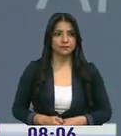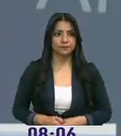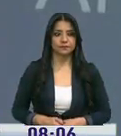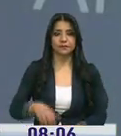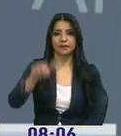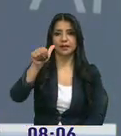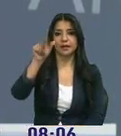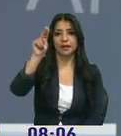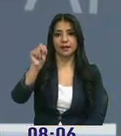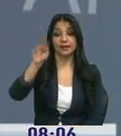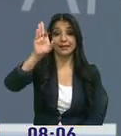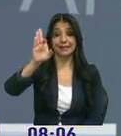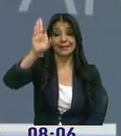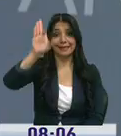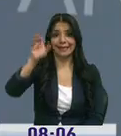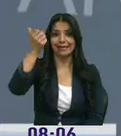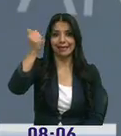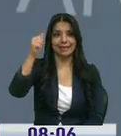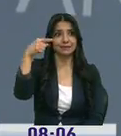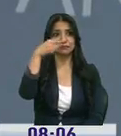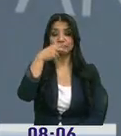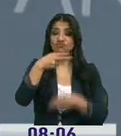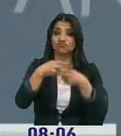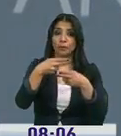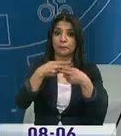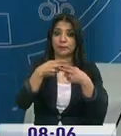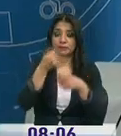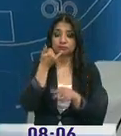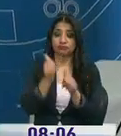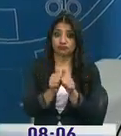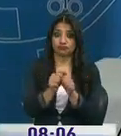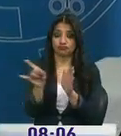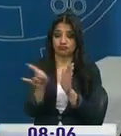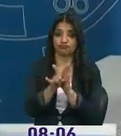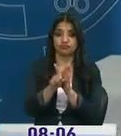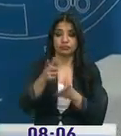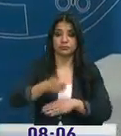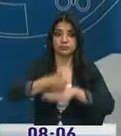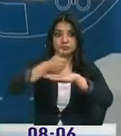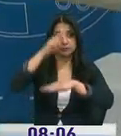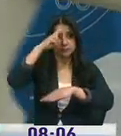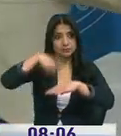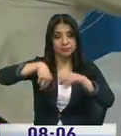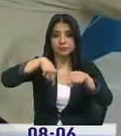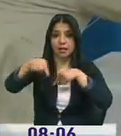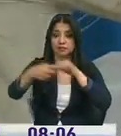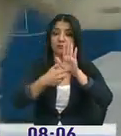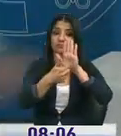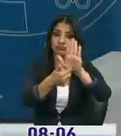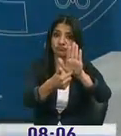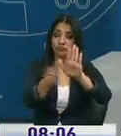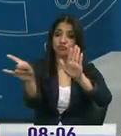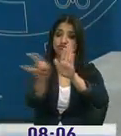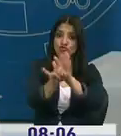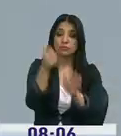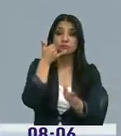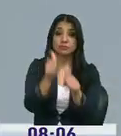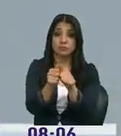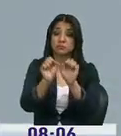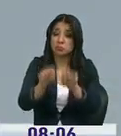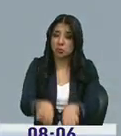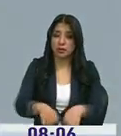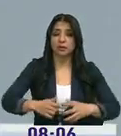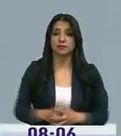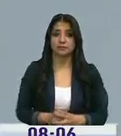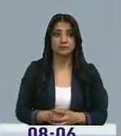p ese es el nombre de la aplicación que la agencia nacional de tránsito ha puesto a disposición de la ciudadanía para que